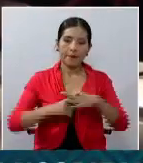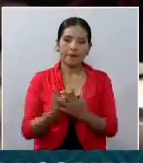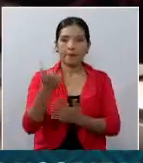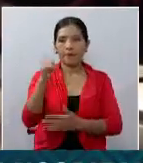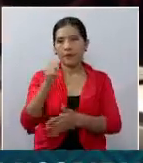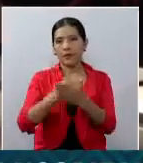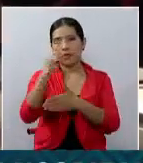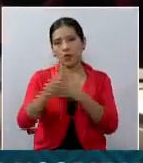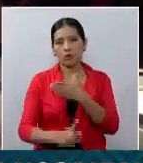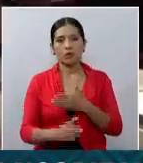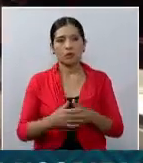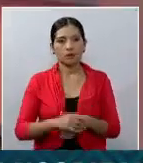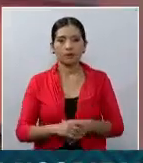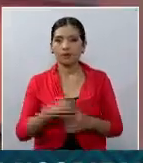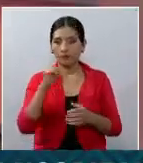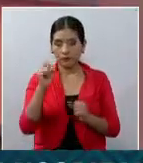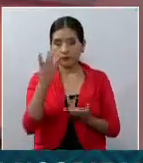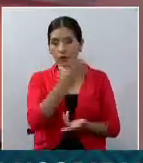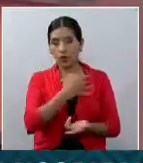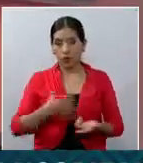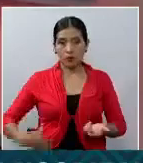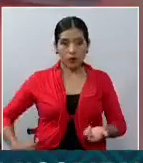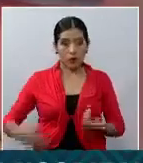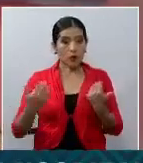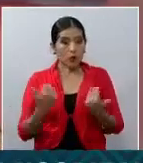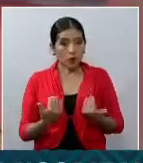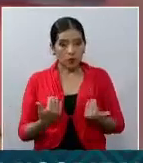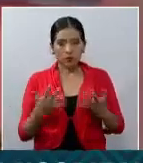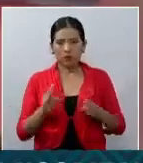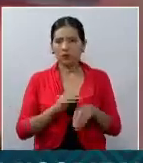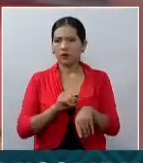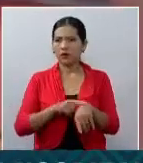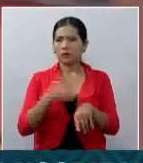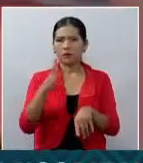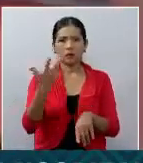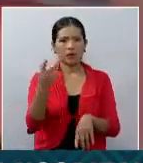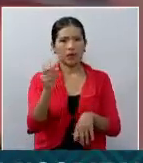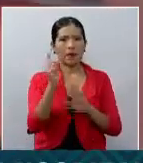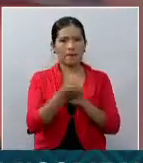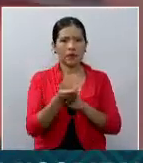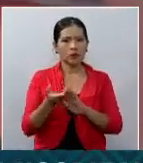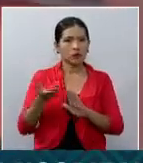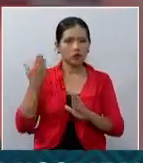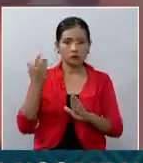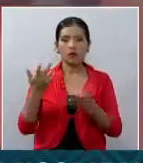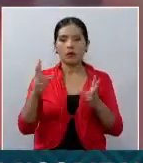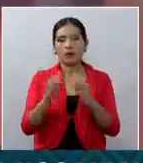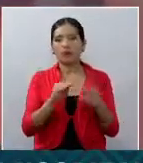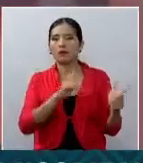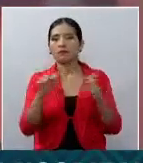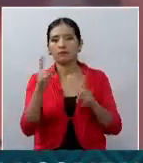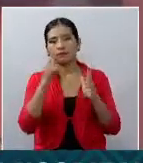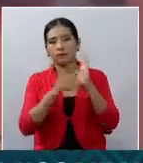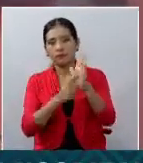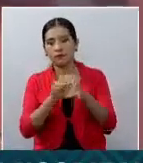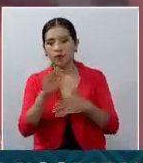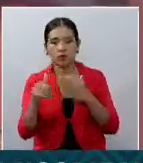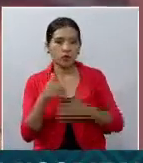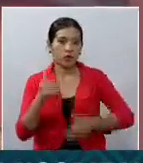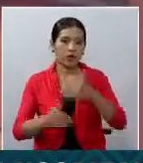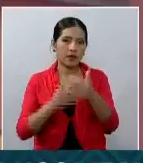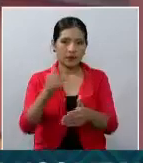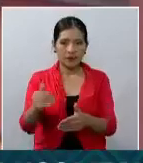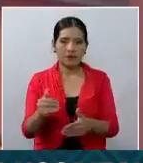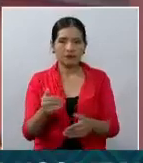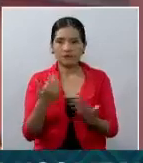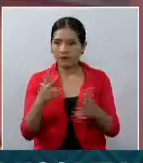de noviembre de este año el gobernador hoy en media hora que nos hemos reunido ha mostrado toda la predisposición para poder avanzar en ello por